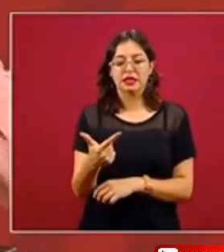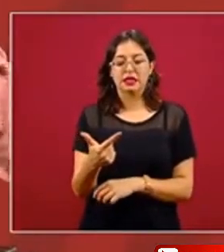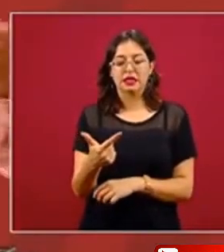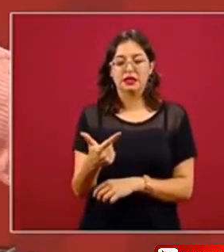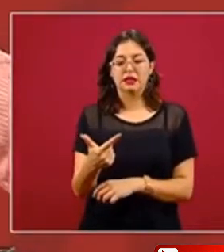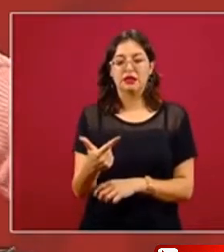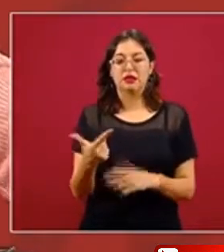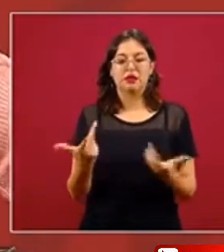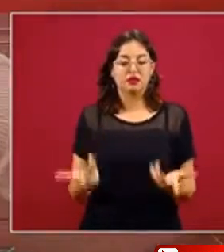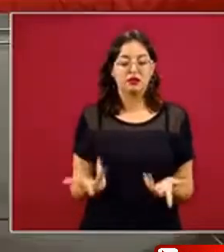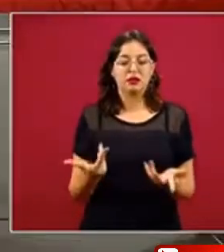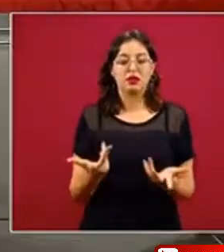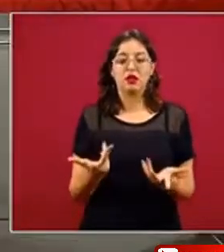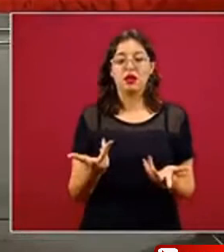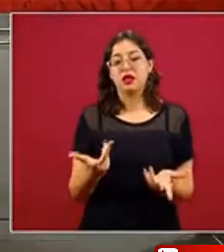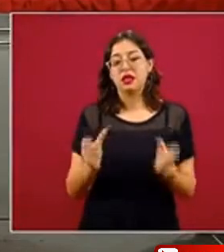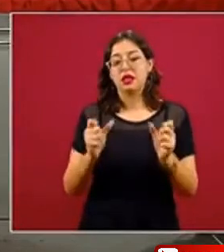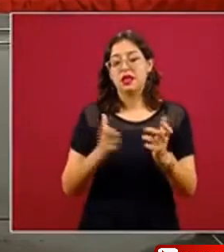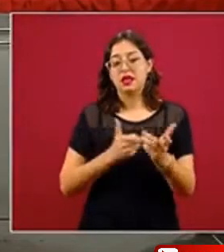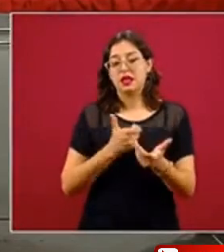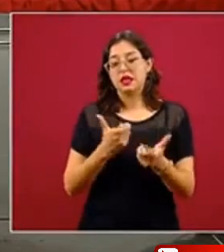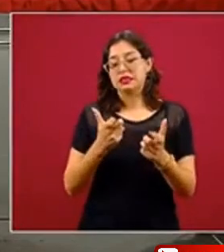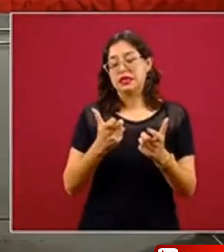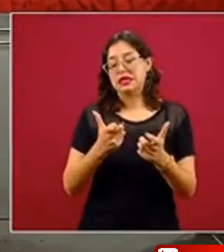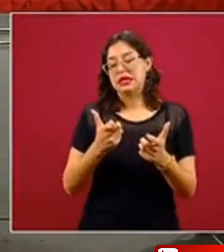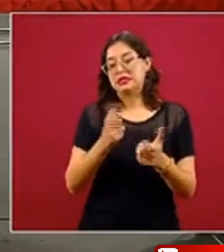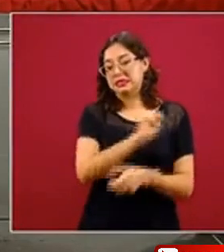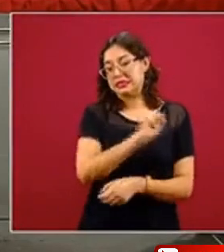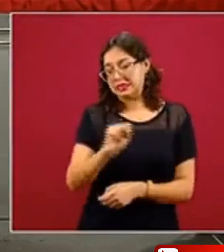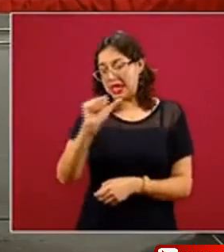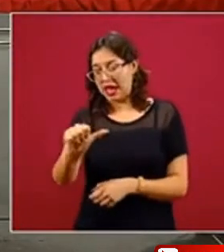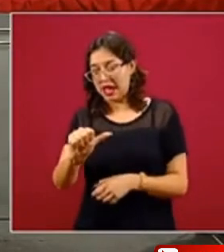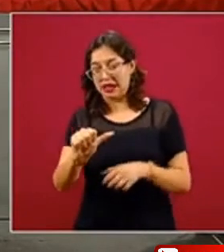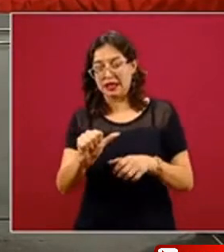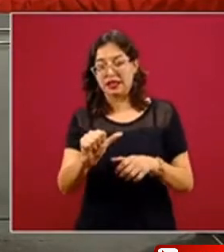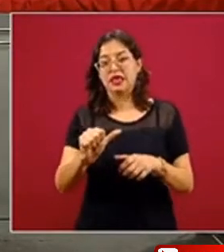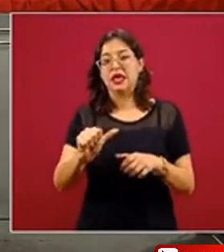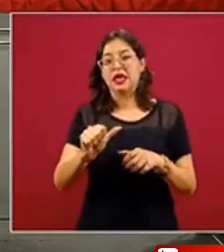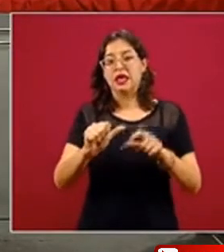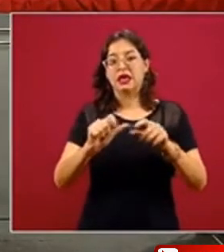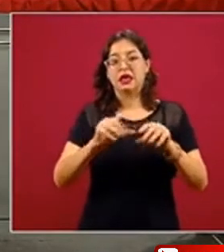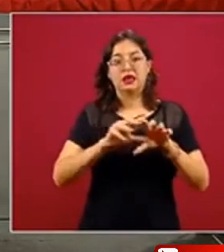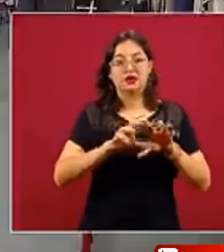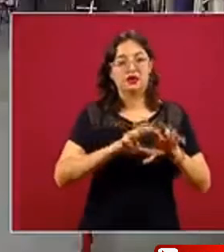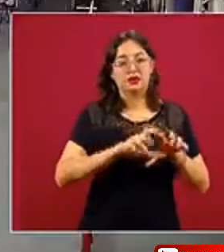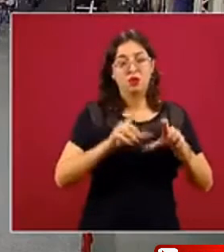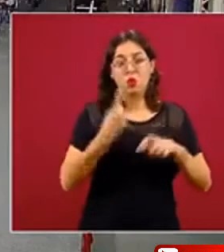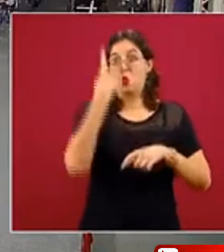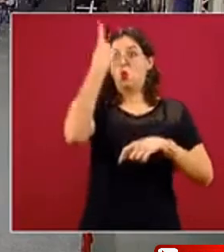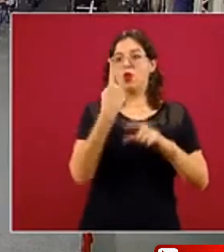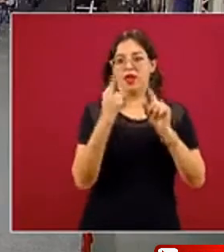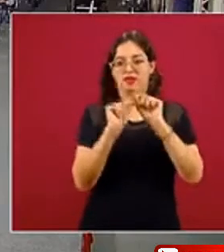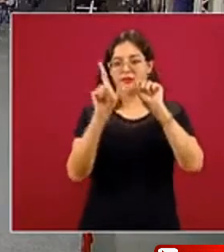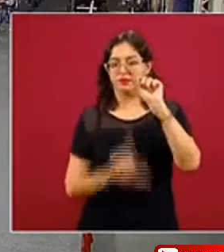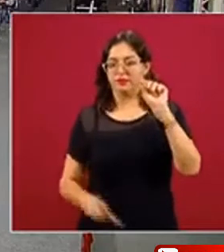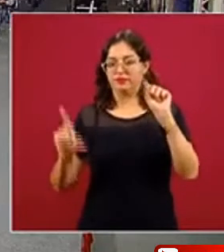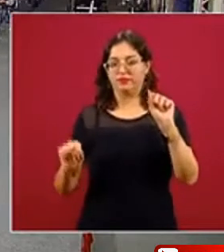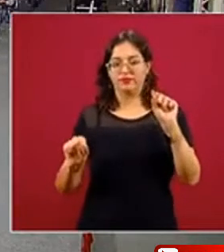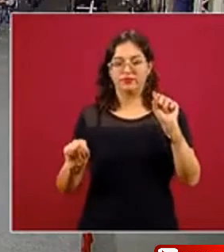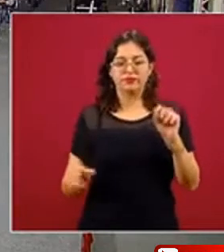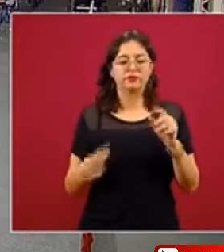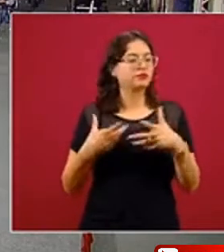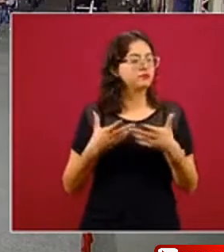se descentralizó la Secretaría de Salud. Todavía hay personas que hablan de la Secretaría de Salud pensando que